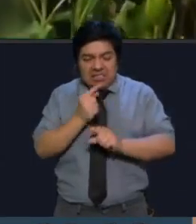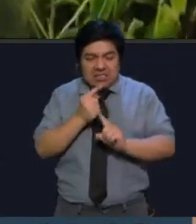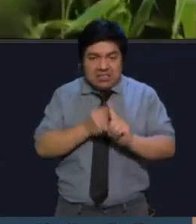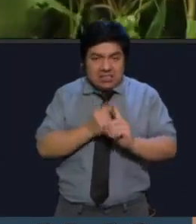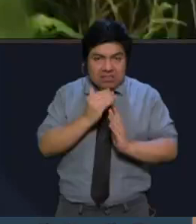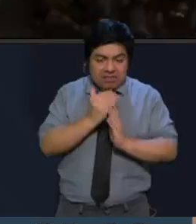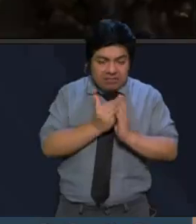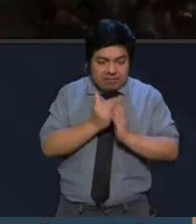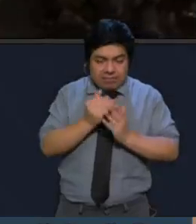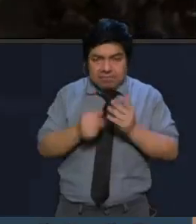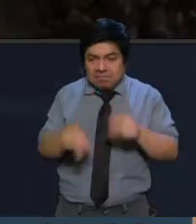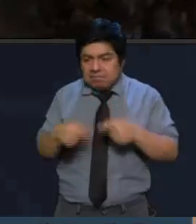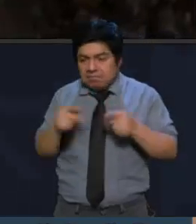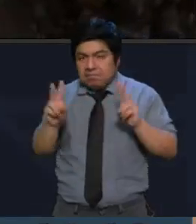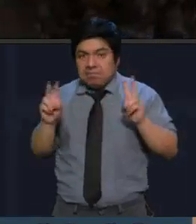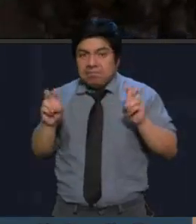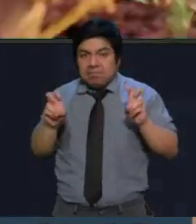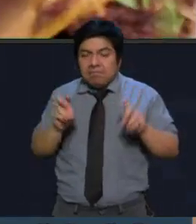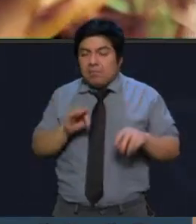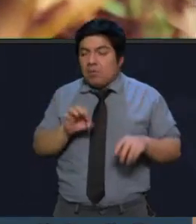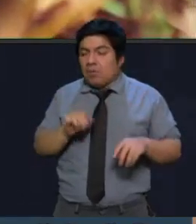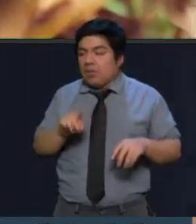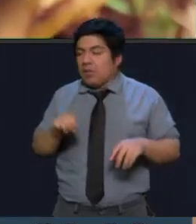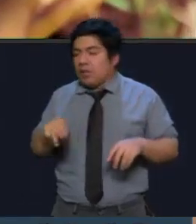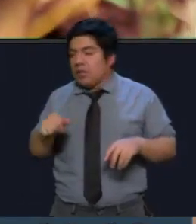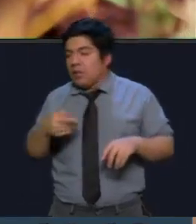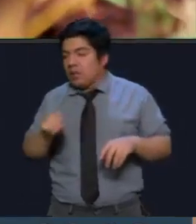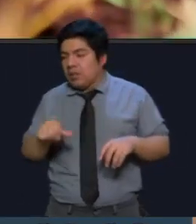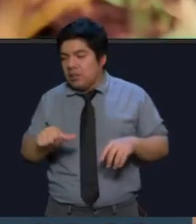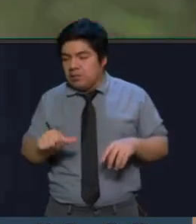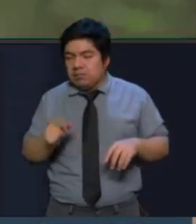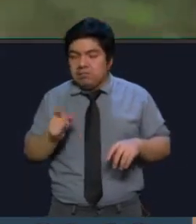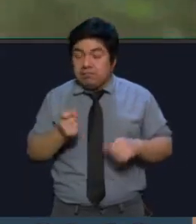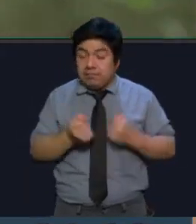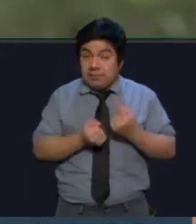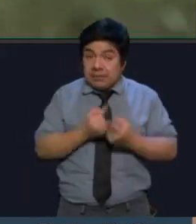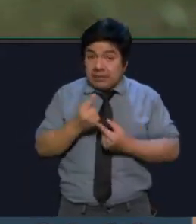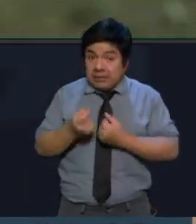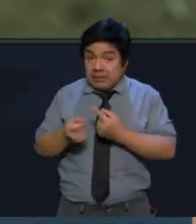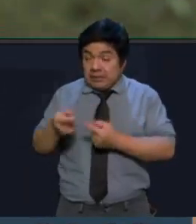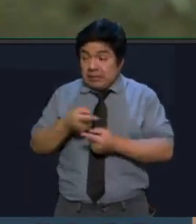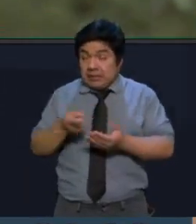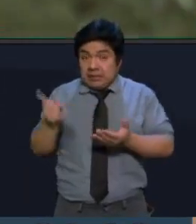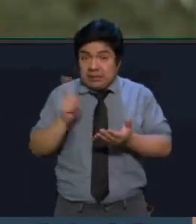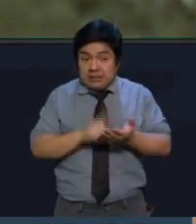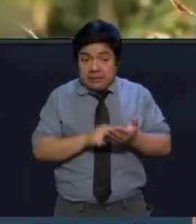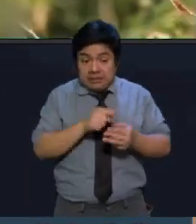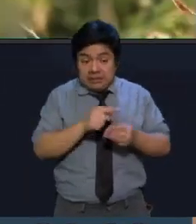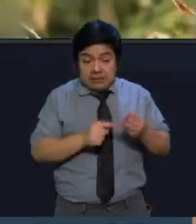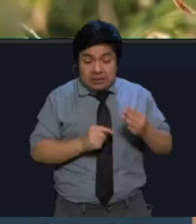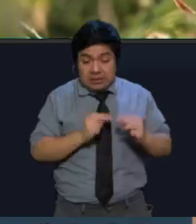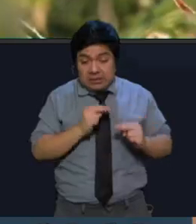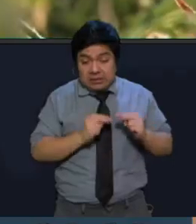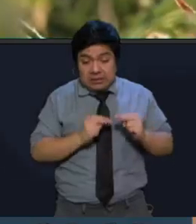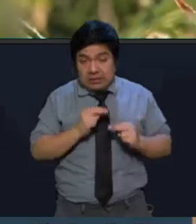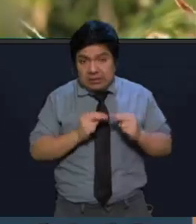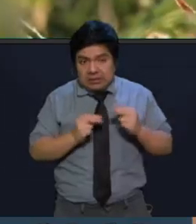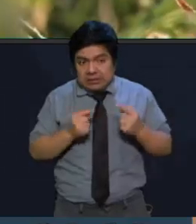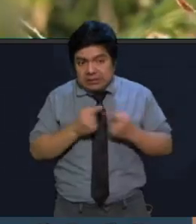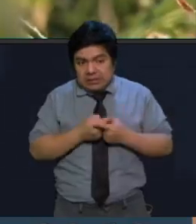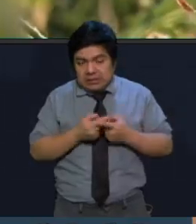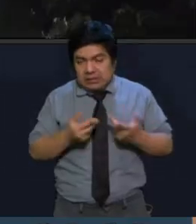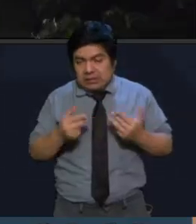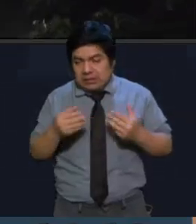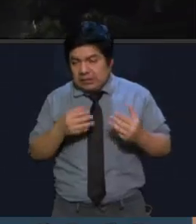lo comercializaron como sulfato de nicotina. Es decir, también en los bioplaguicidas tenemos conflictos,